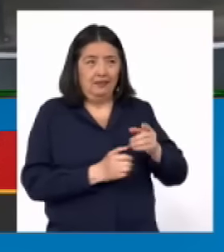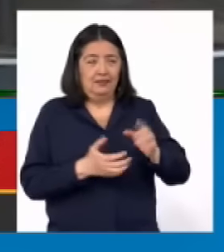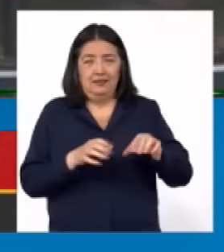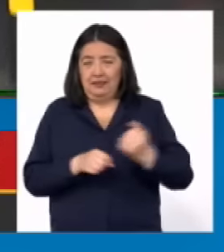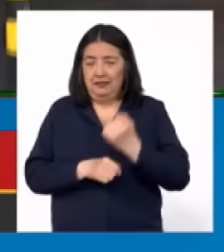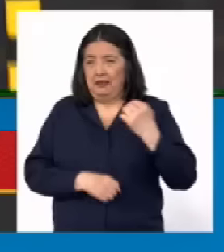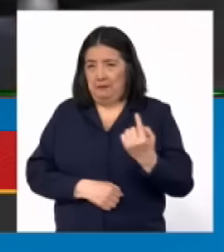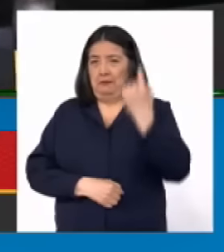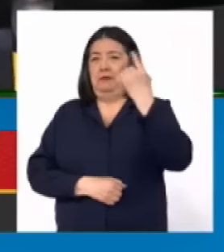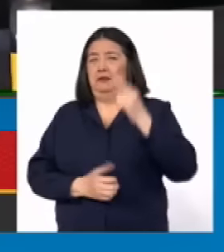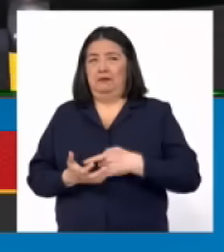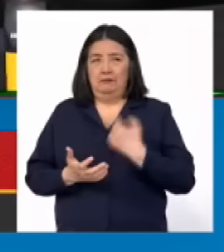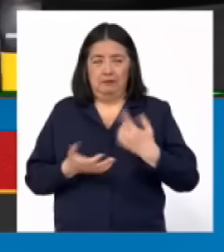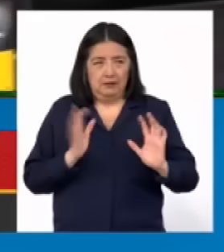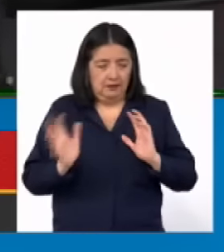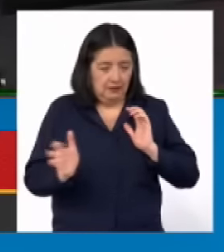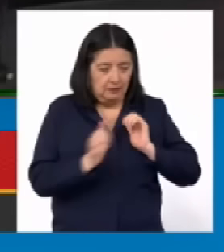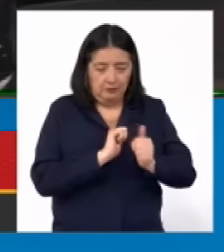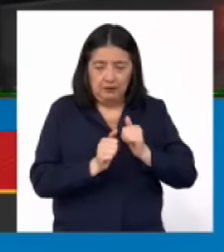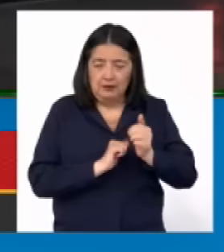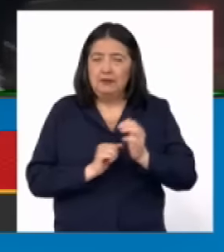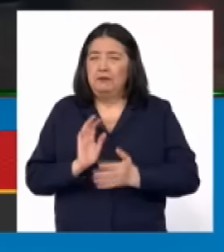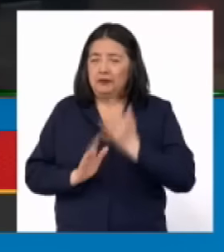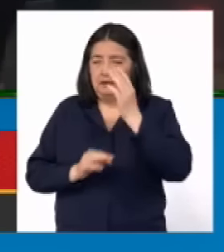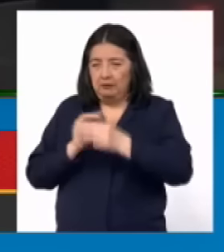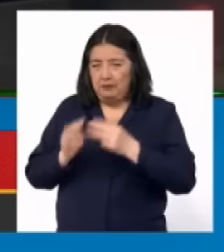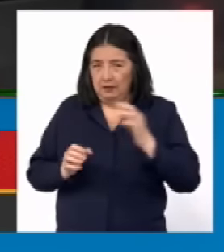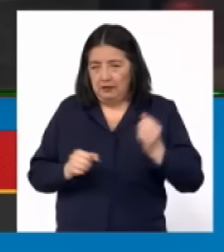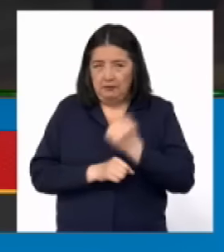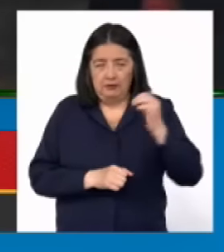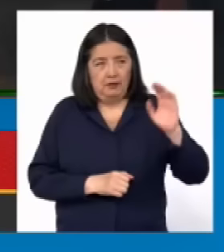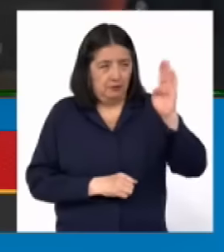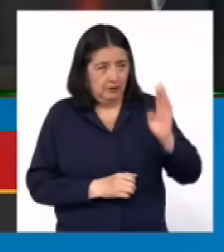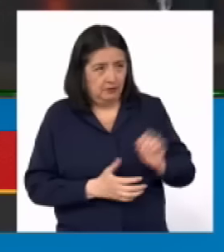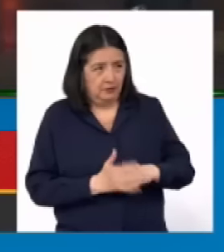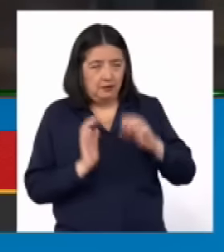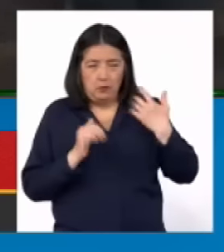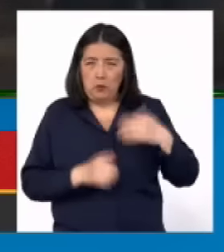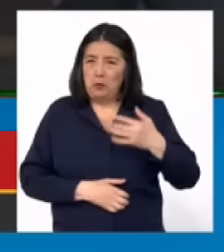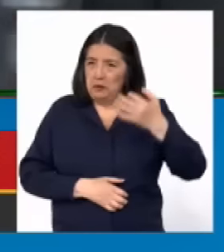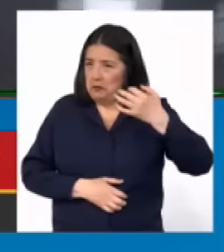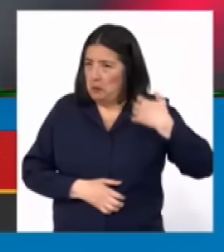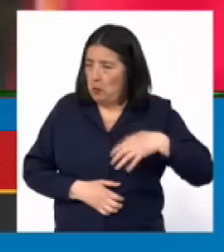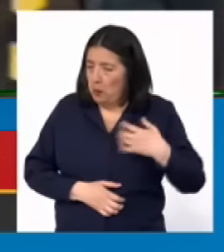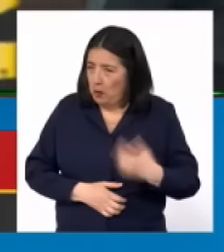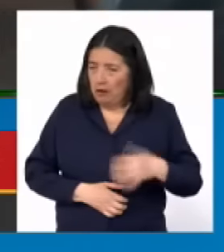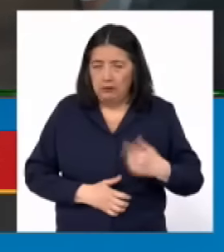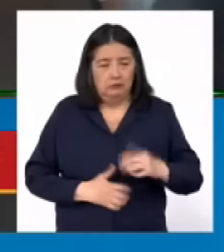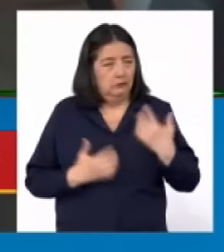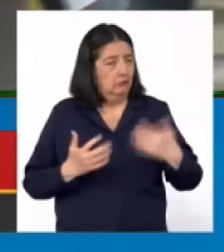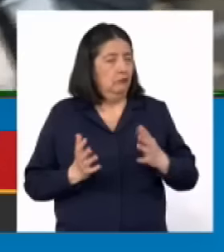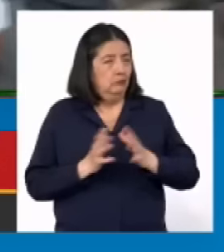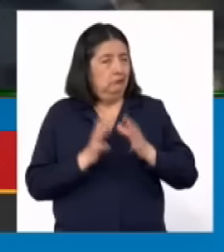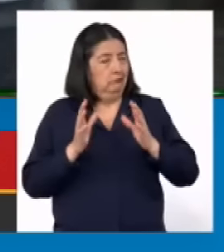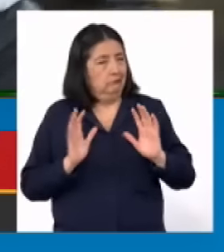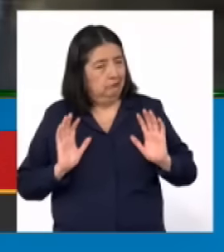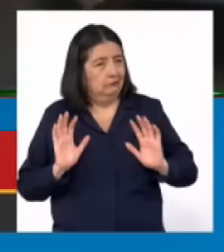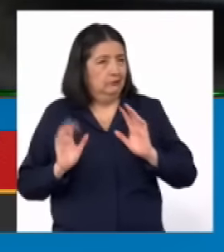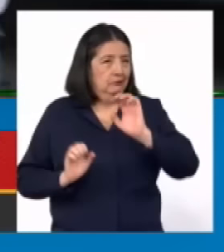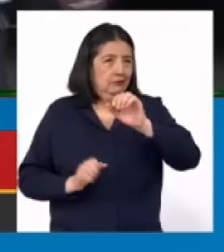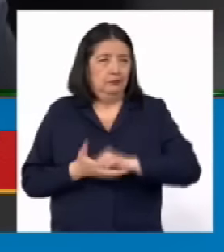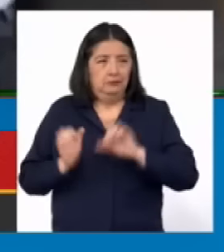ser la primera vez que a nivel de eliminatorias podamos superar a Brasil. Sería realmente una hazaña. Sería una